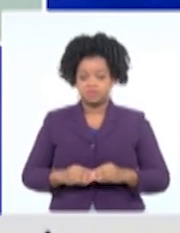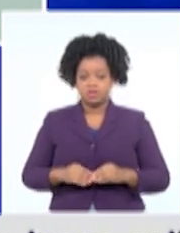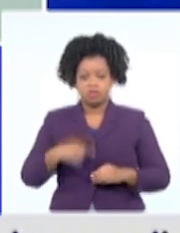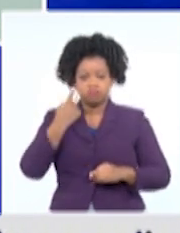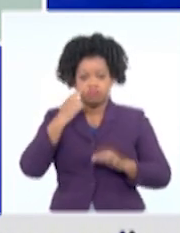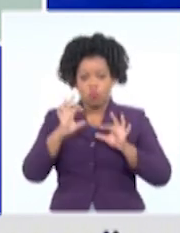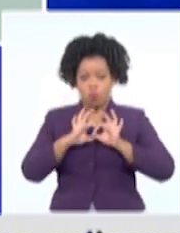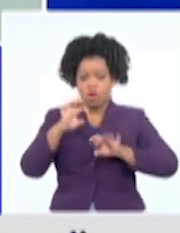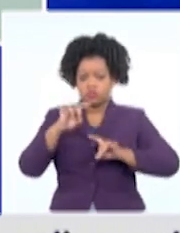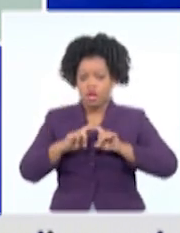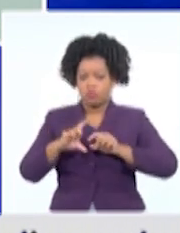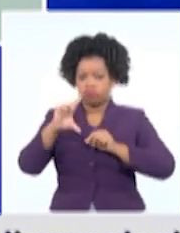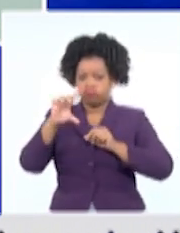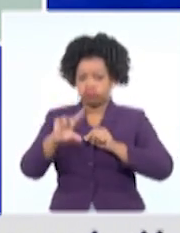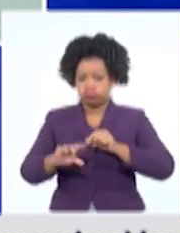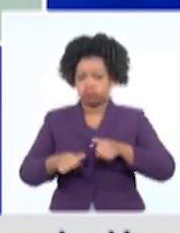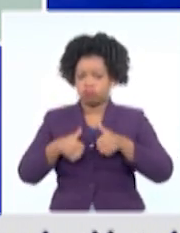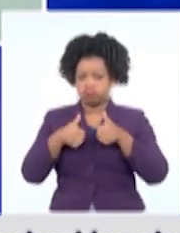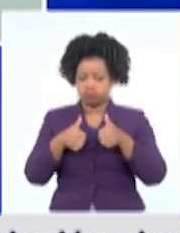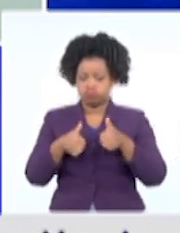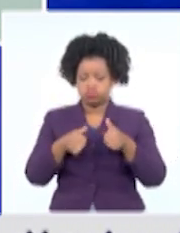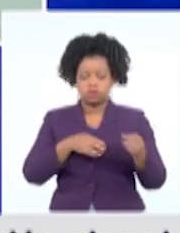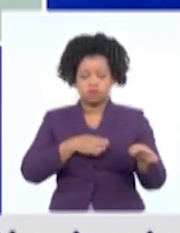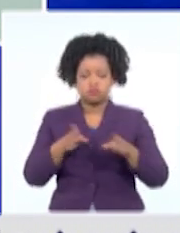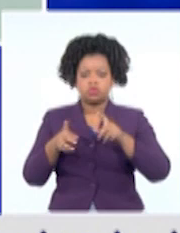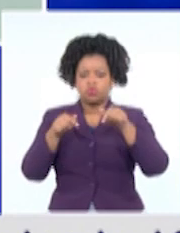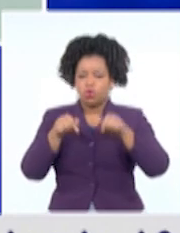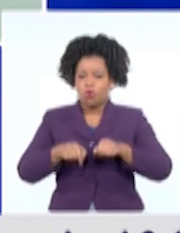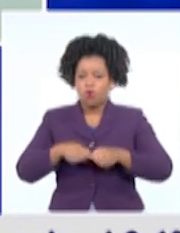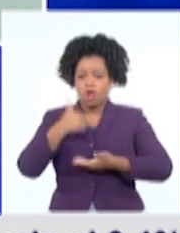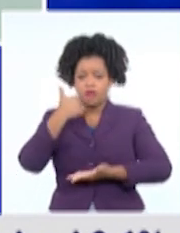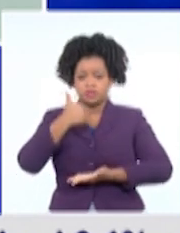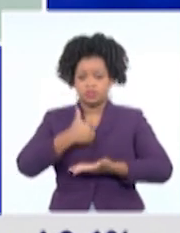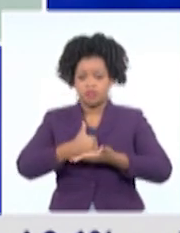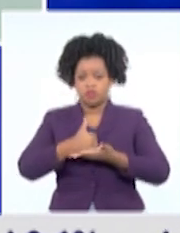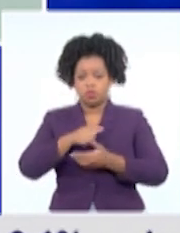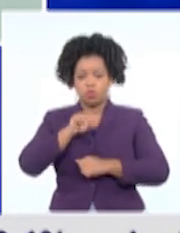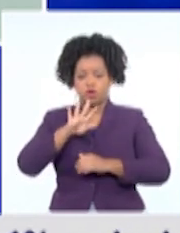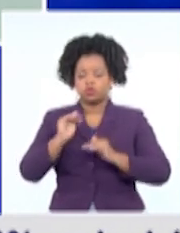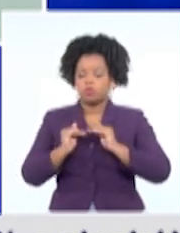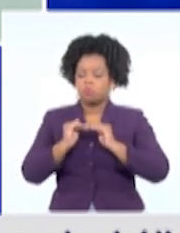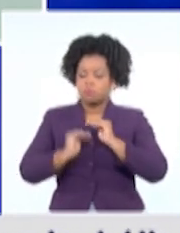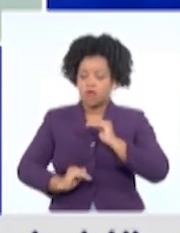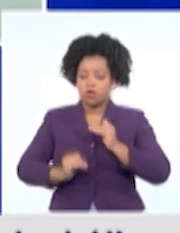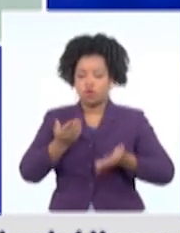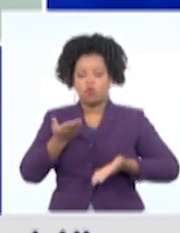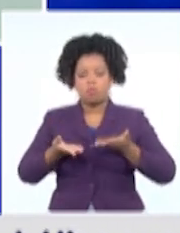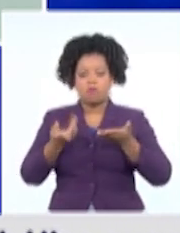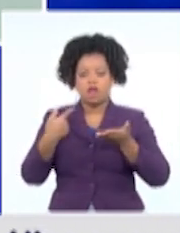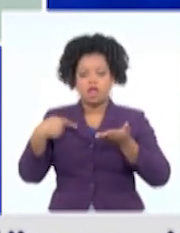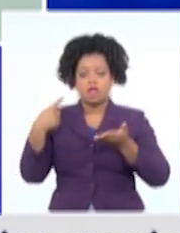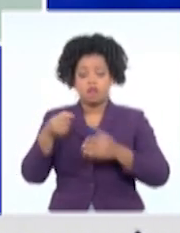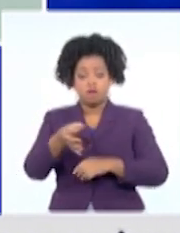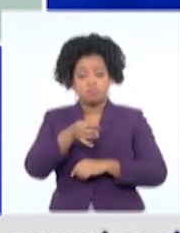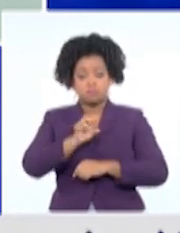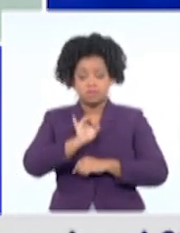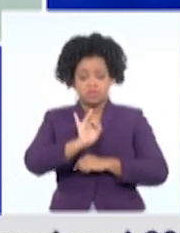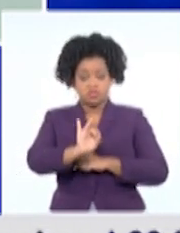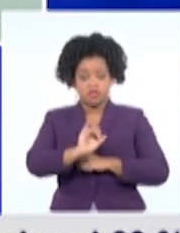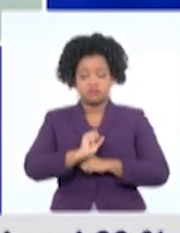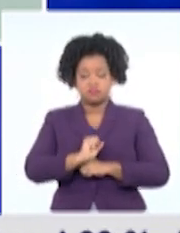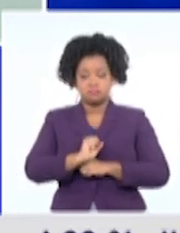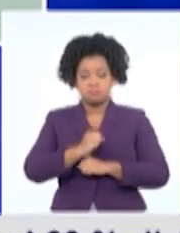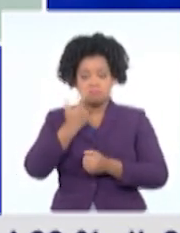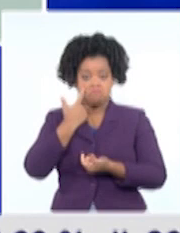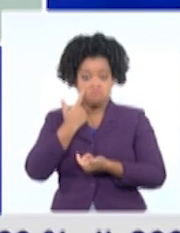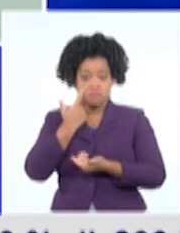los últimos días. Y hoy Guantánamo reporta 4 casos menos que la jornada anterior en 7 de sus 10 municipios. Ahí lo tienen,